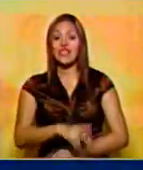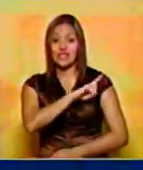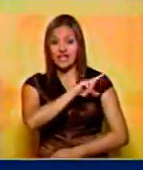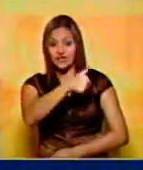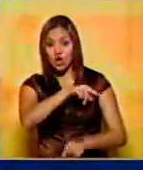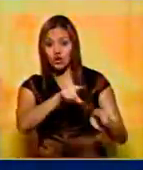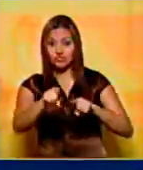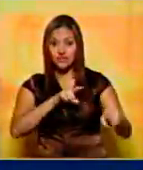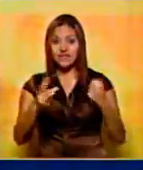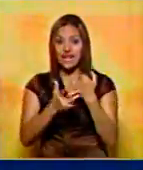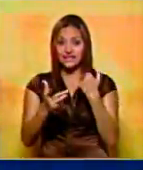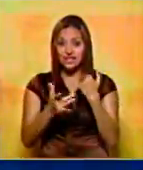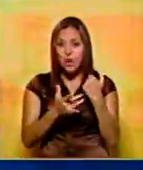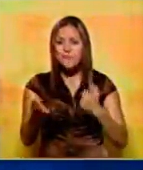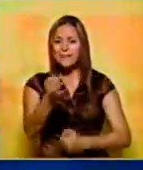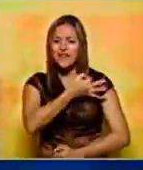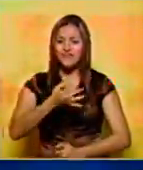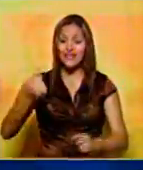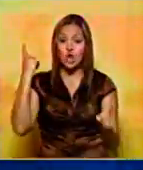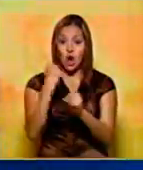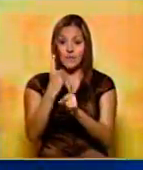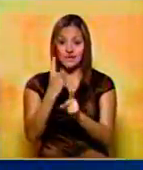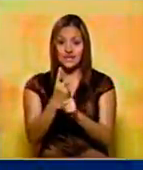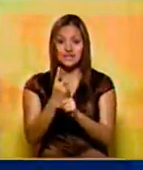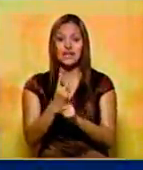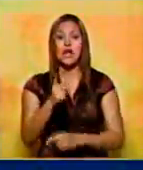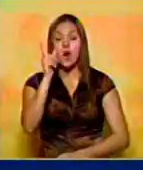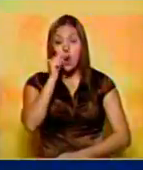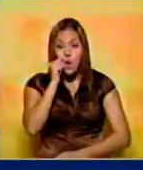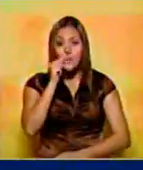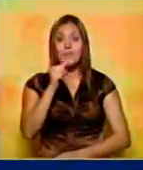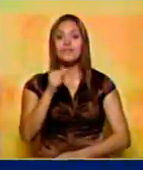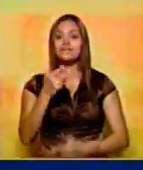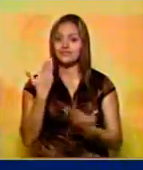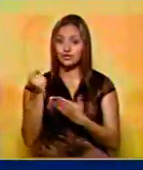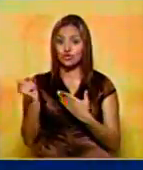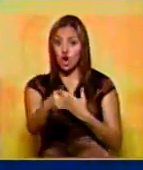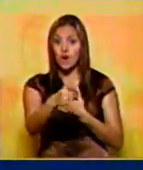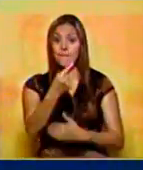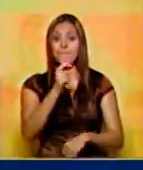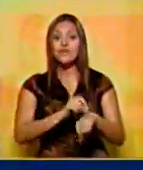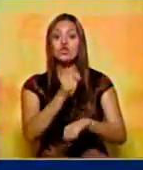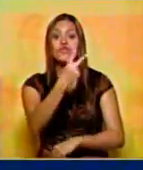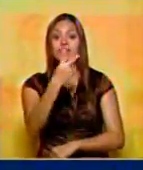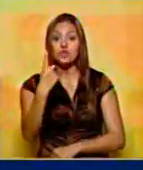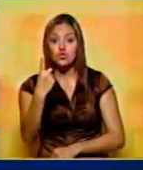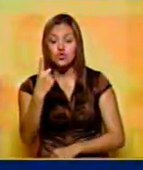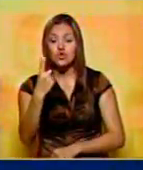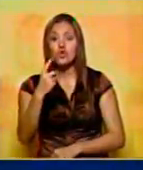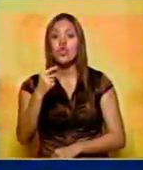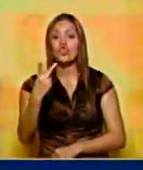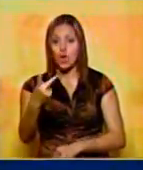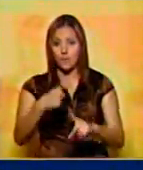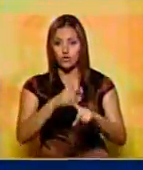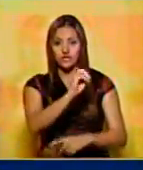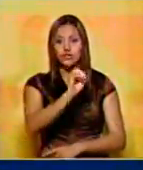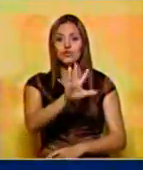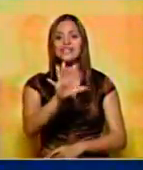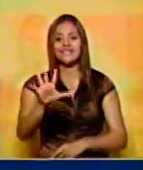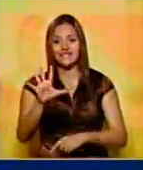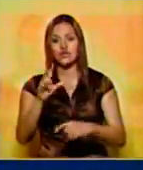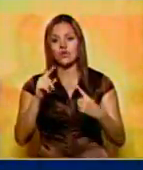Gerardo Martino se estrenó con éxito en la competición. Messi abrió la cuenta con este golazo al 21 y puso el 2-0 al